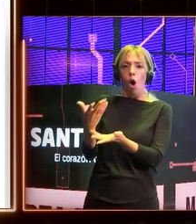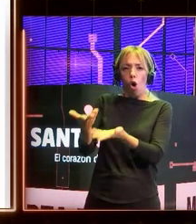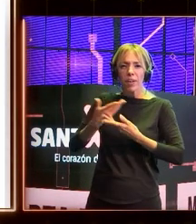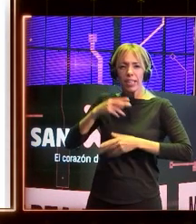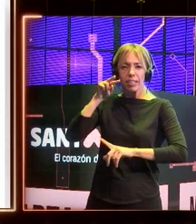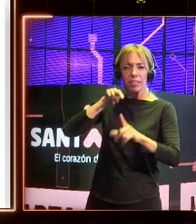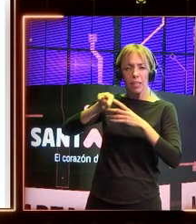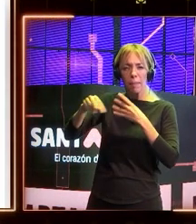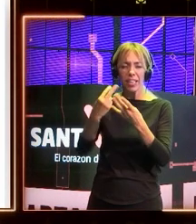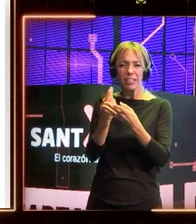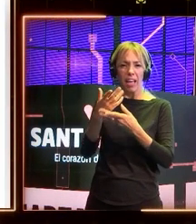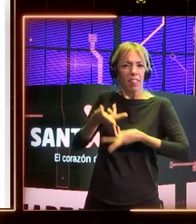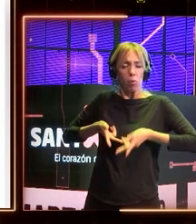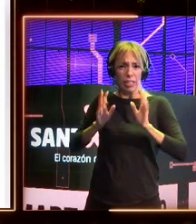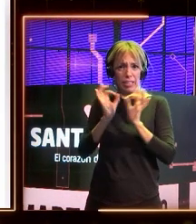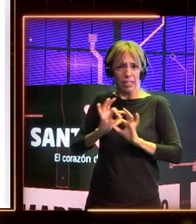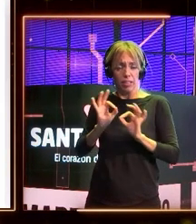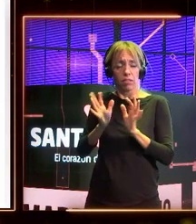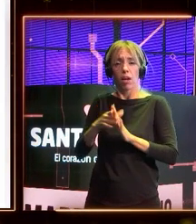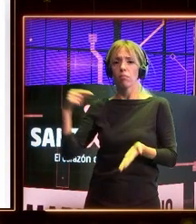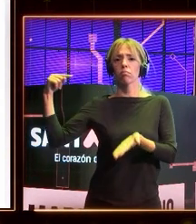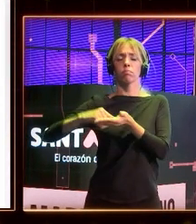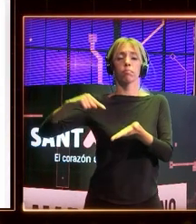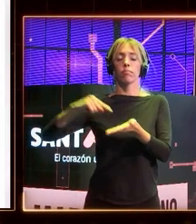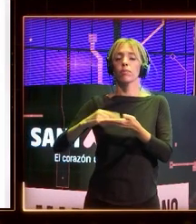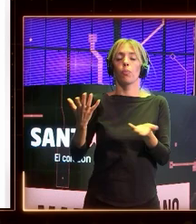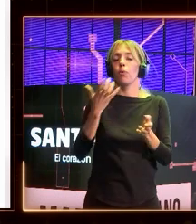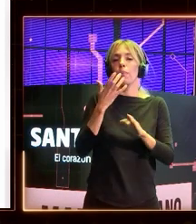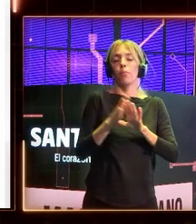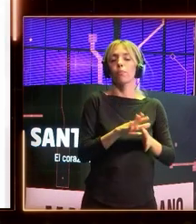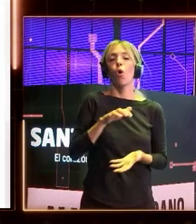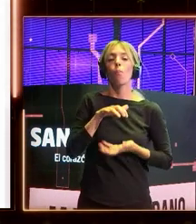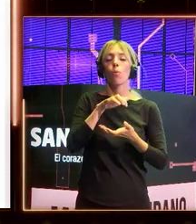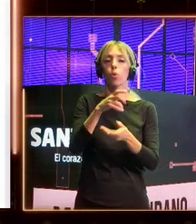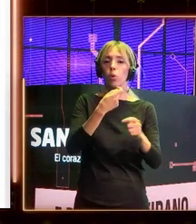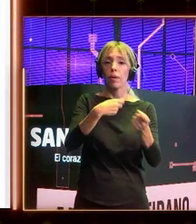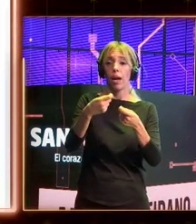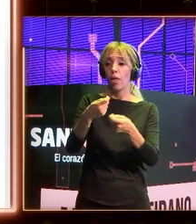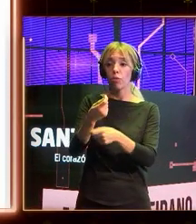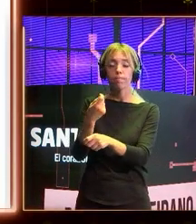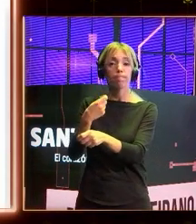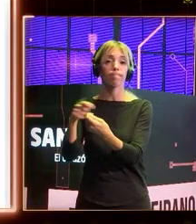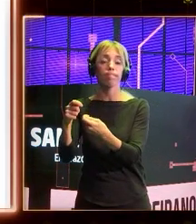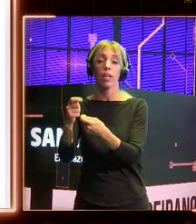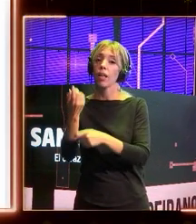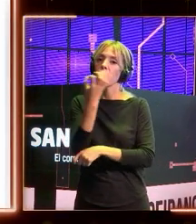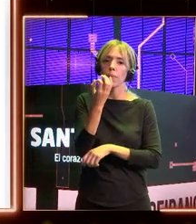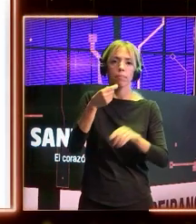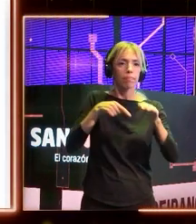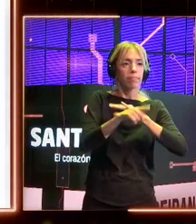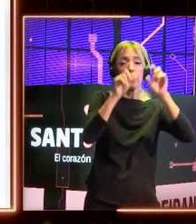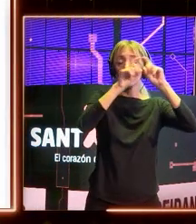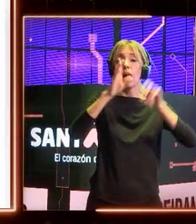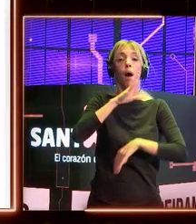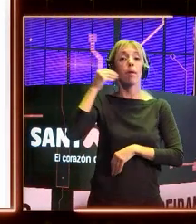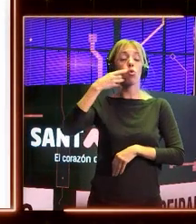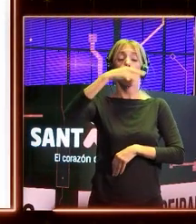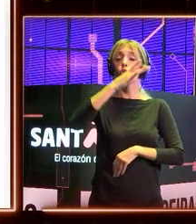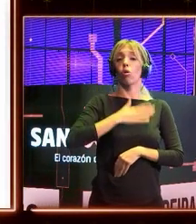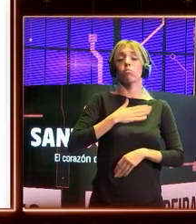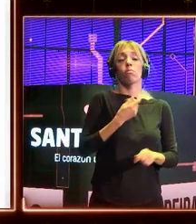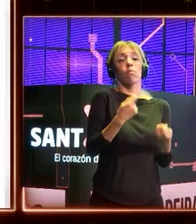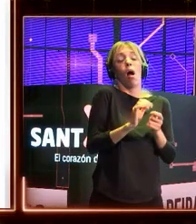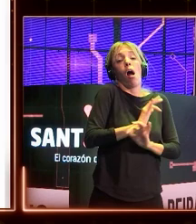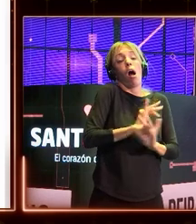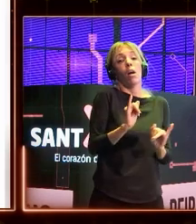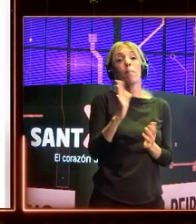democracia. Por ejemplo, se ha vuelto imposible vender productos en el mercado sin hacerlo en Amazon. Y Amazon tiene unas normas